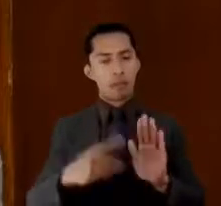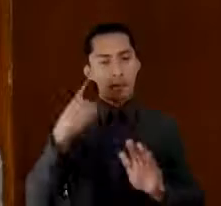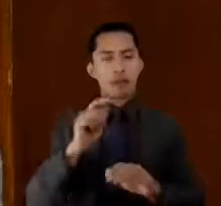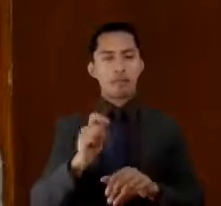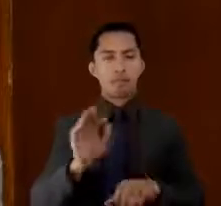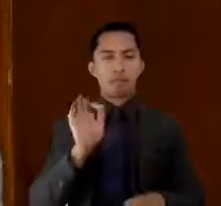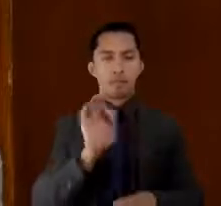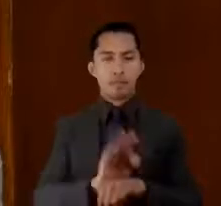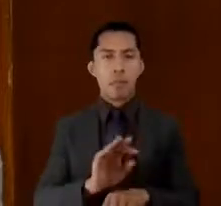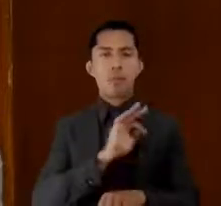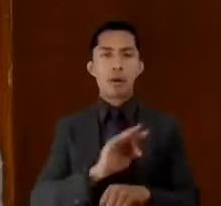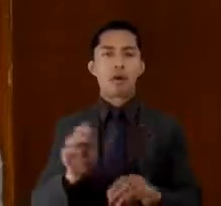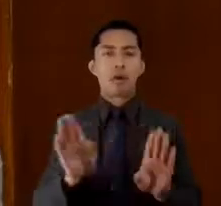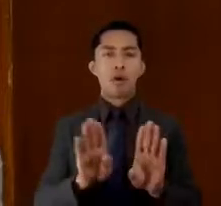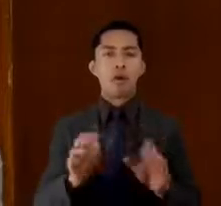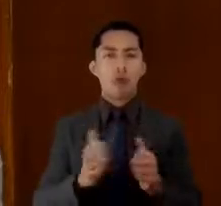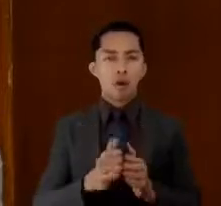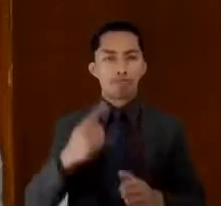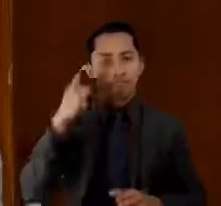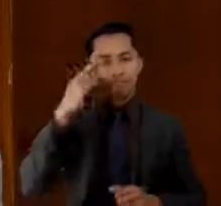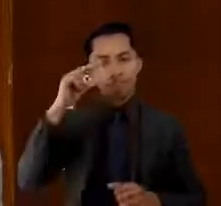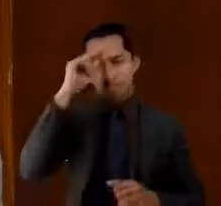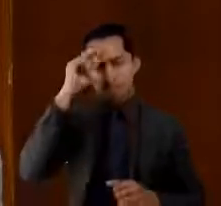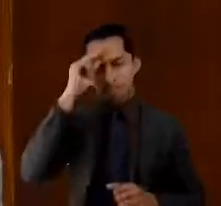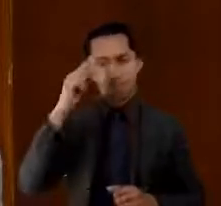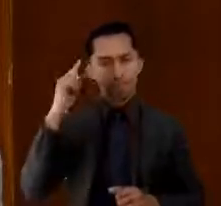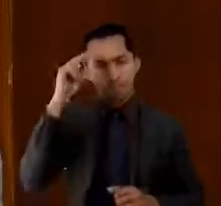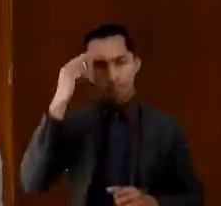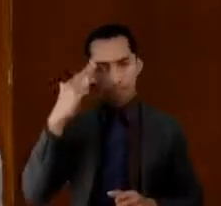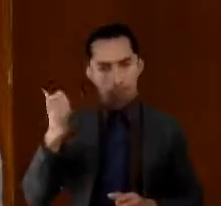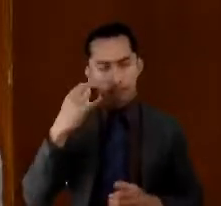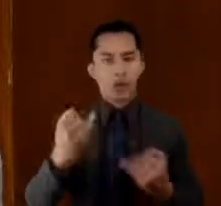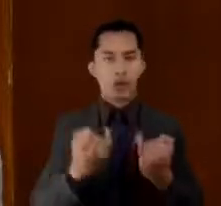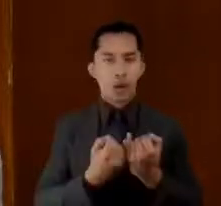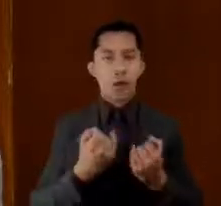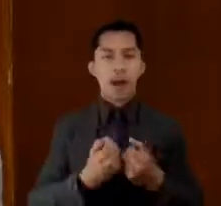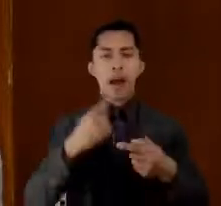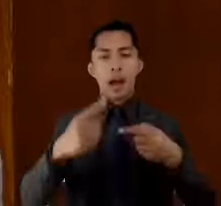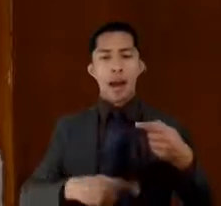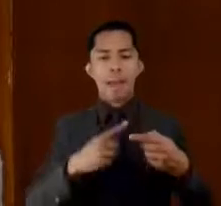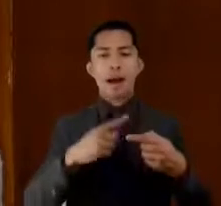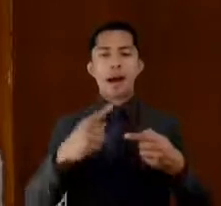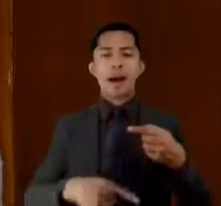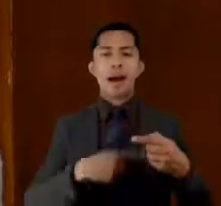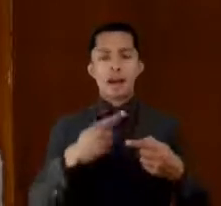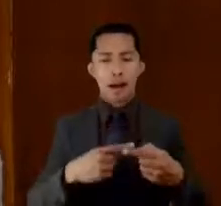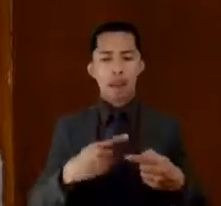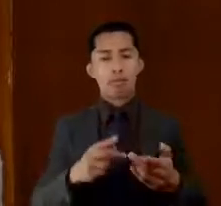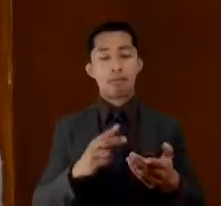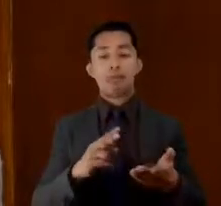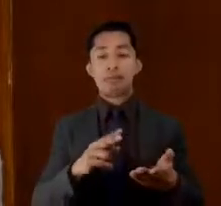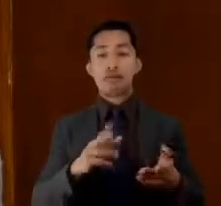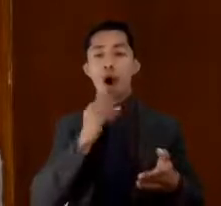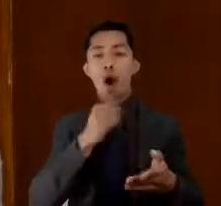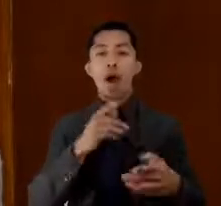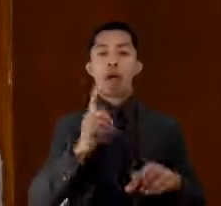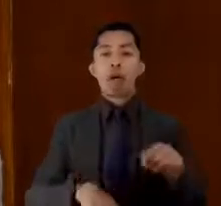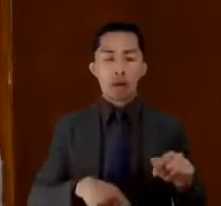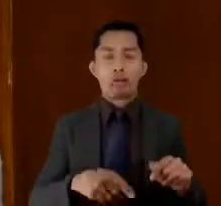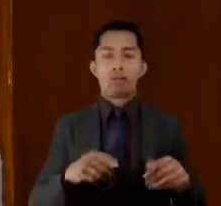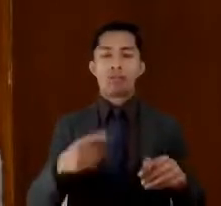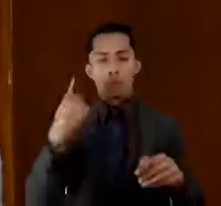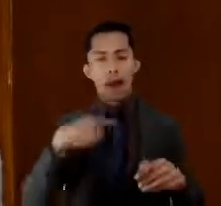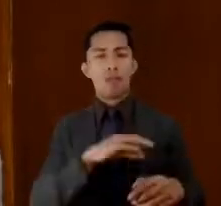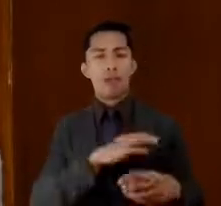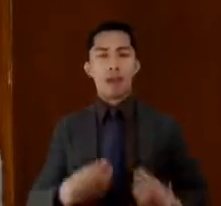que ello ocurra con racionalidad, sin amenazar los ciclos y dinámicas ecológicas indispensables para que la vida ocurra